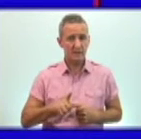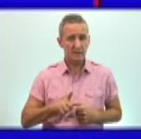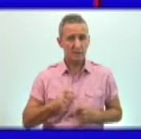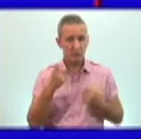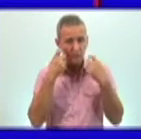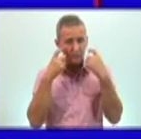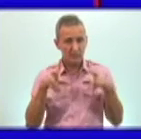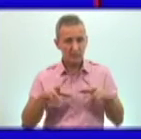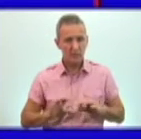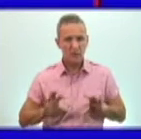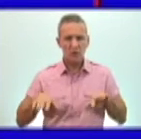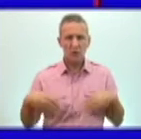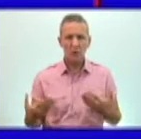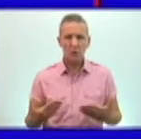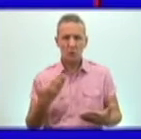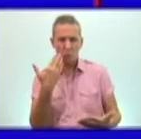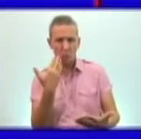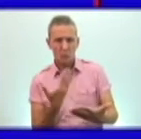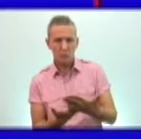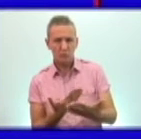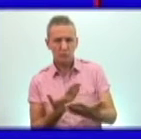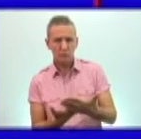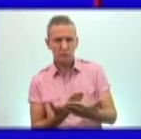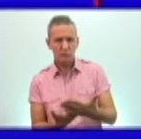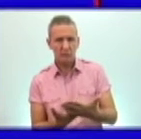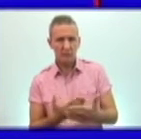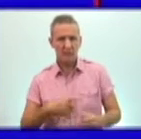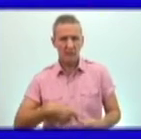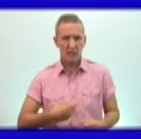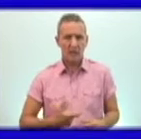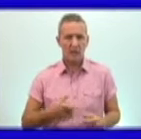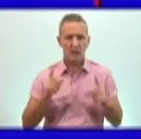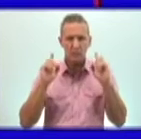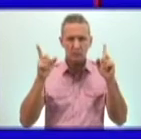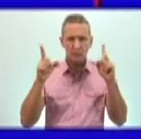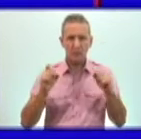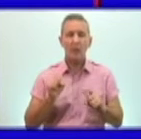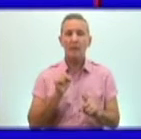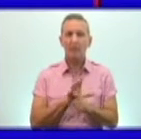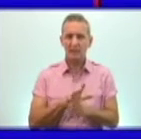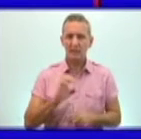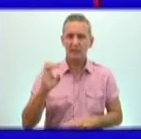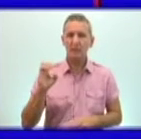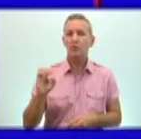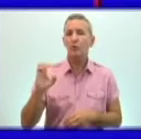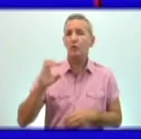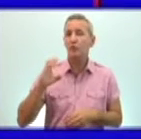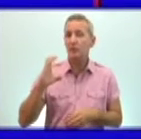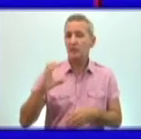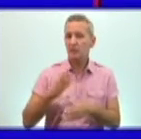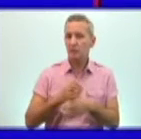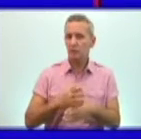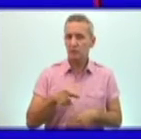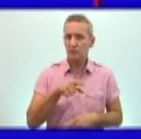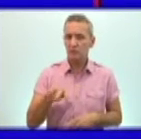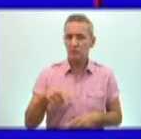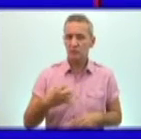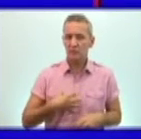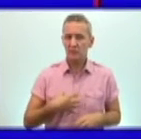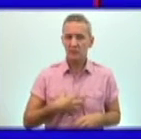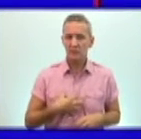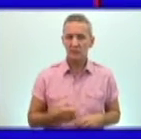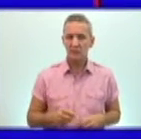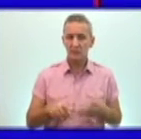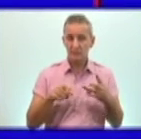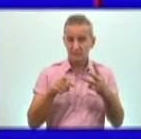ese pensamiento racionalista? A partir de la definición que ustedes tienen. El tercer elemento tiene que ver con el